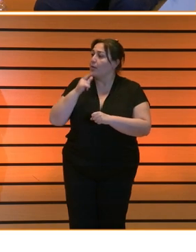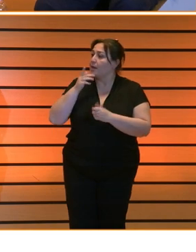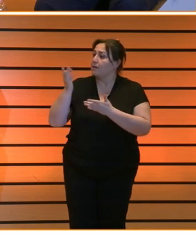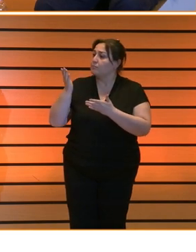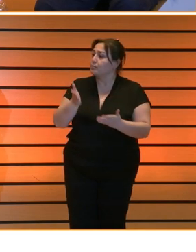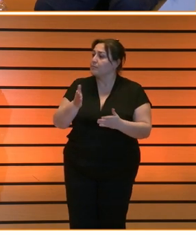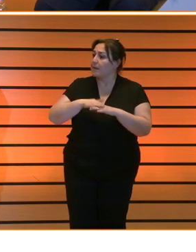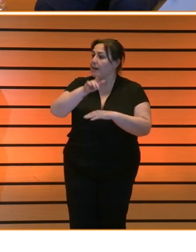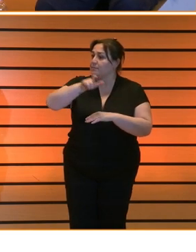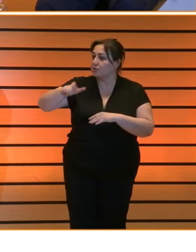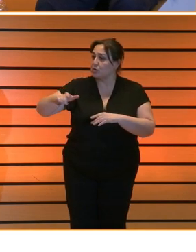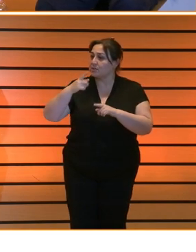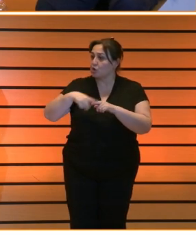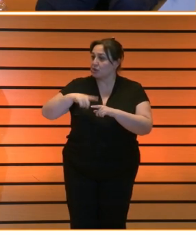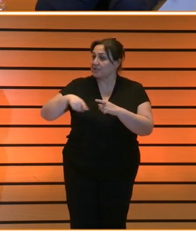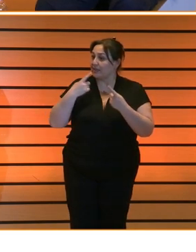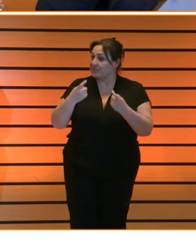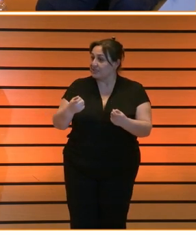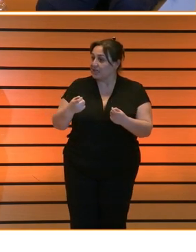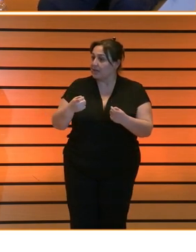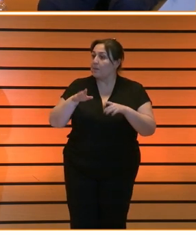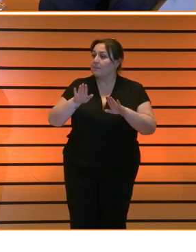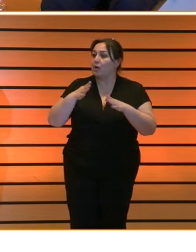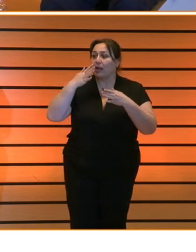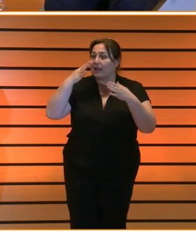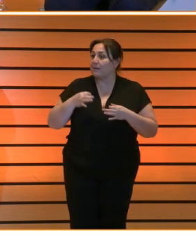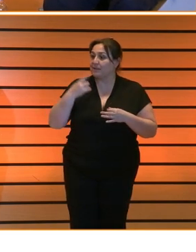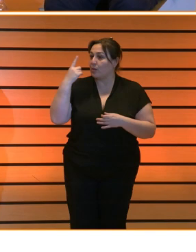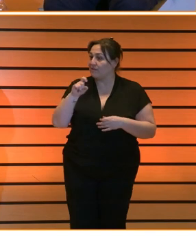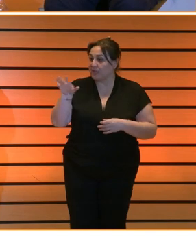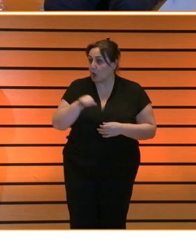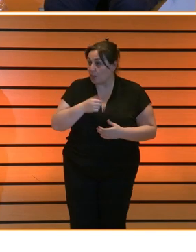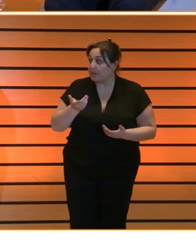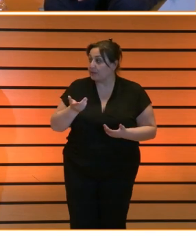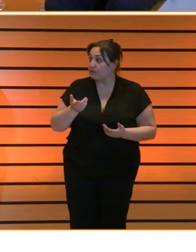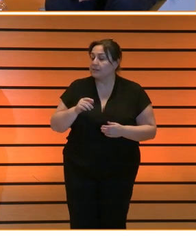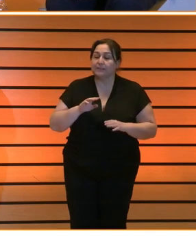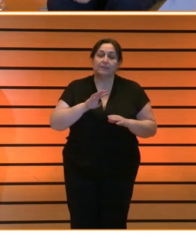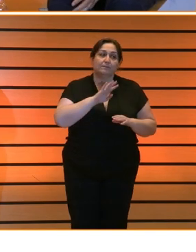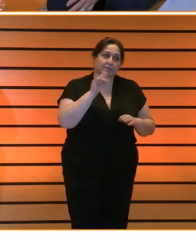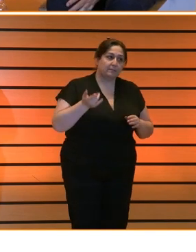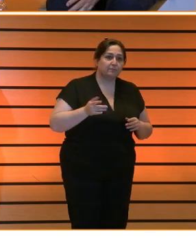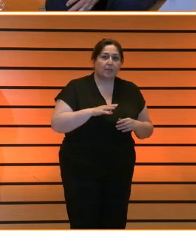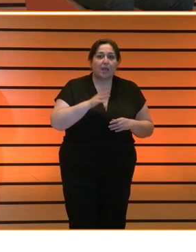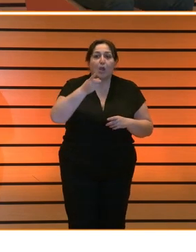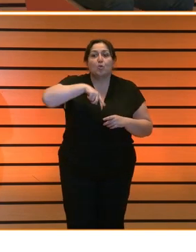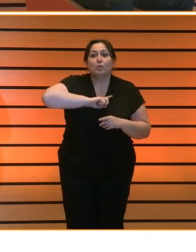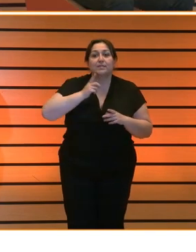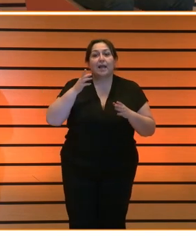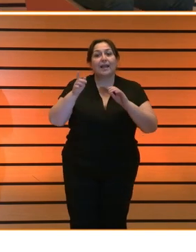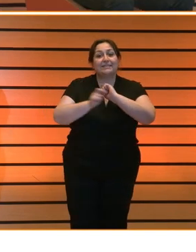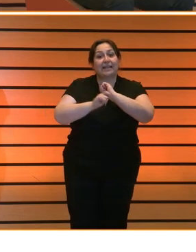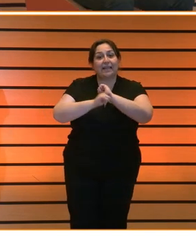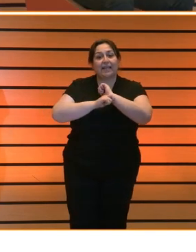a disposición de las personas cosas que necesitan pero que no es necesario que compren bueno nuestra